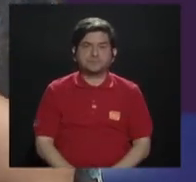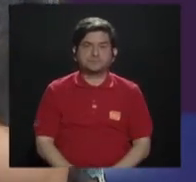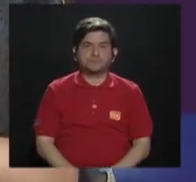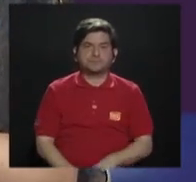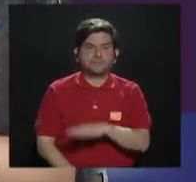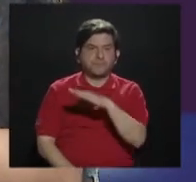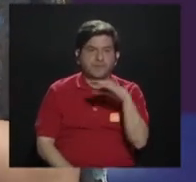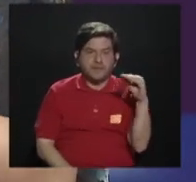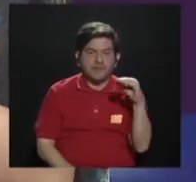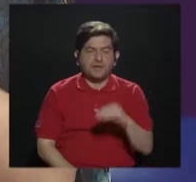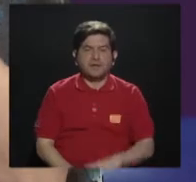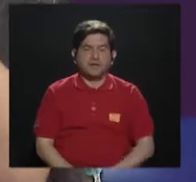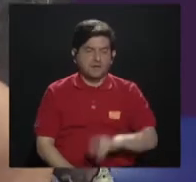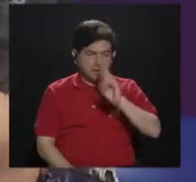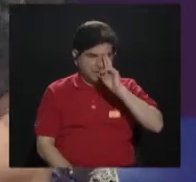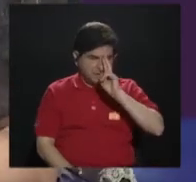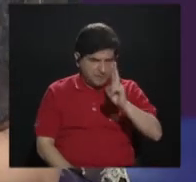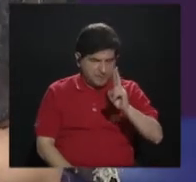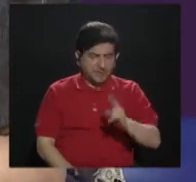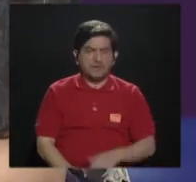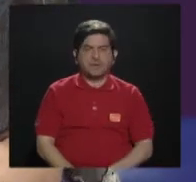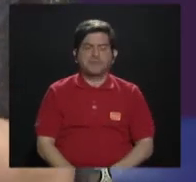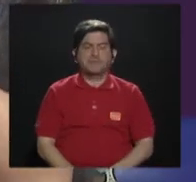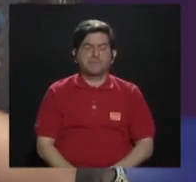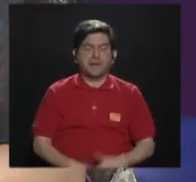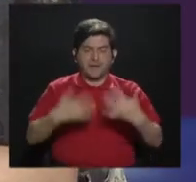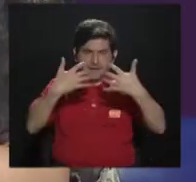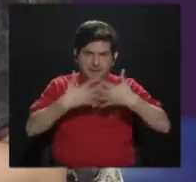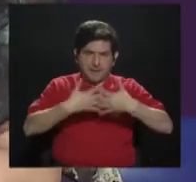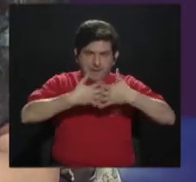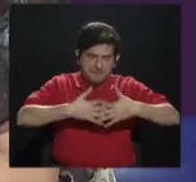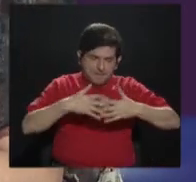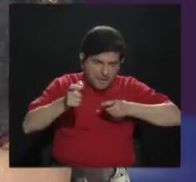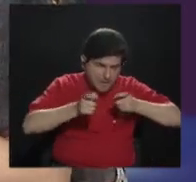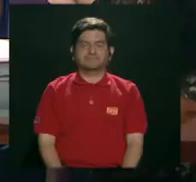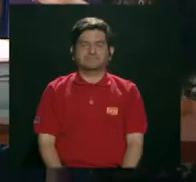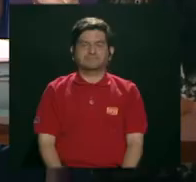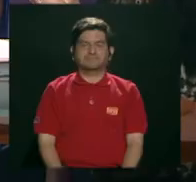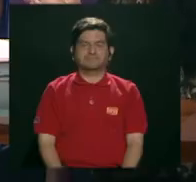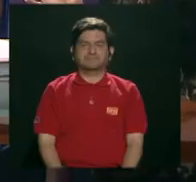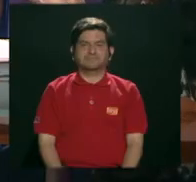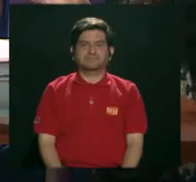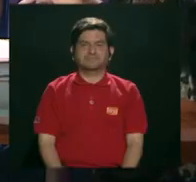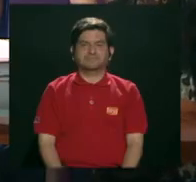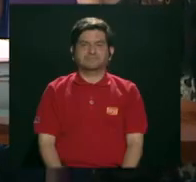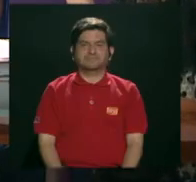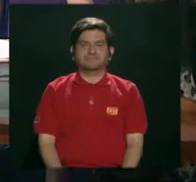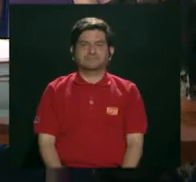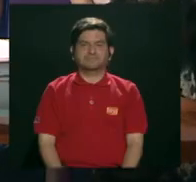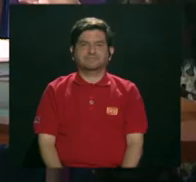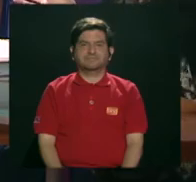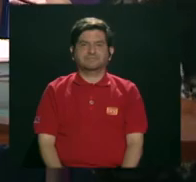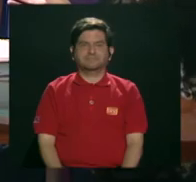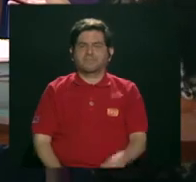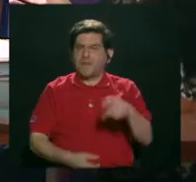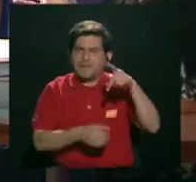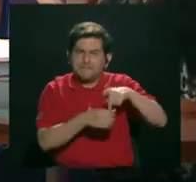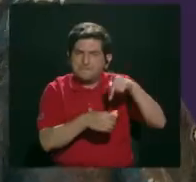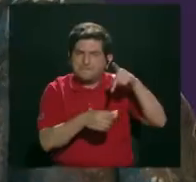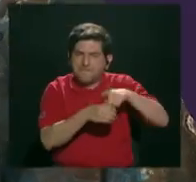el reconocimiento, el manejo de la planta, del procesamiento. ¿Cómo